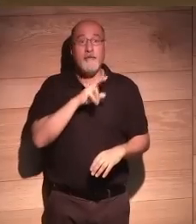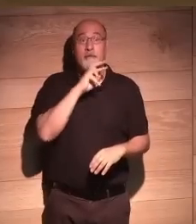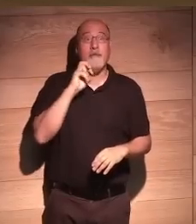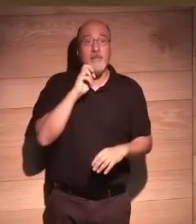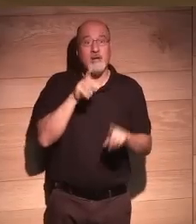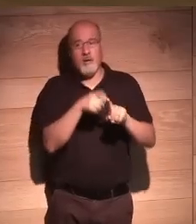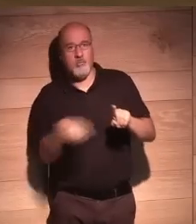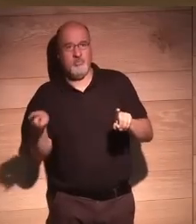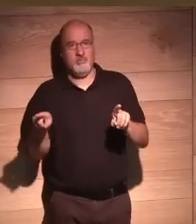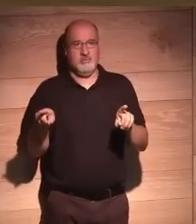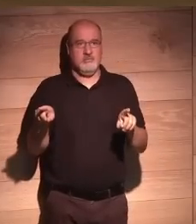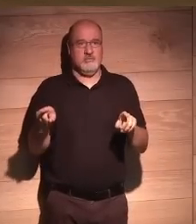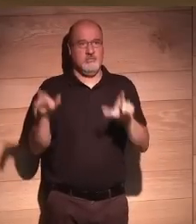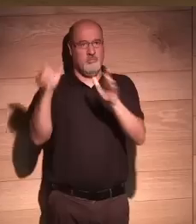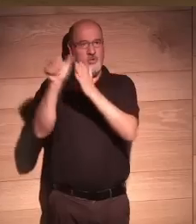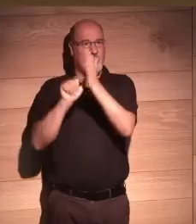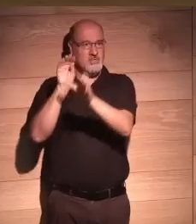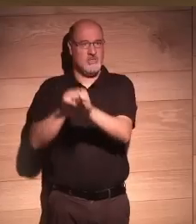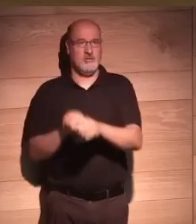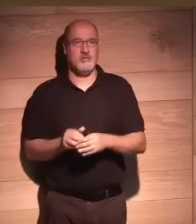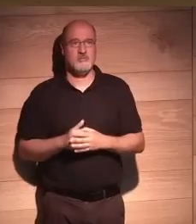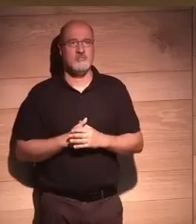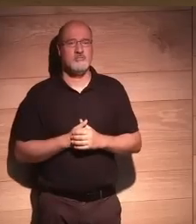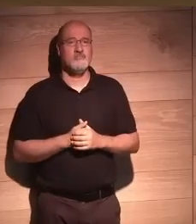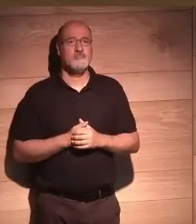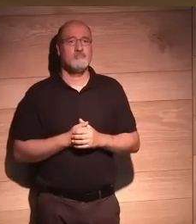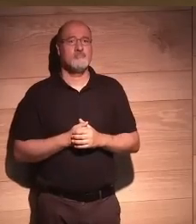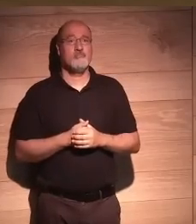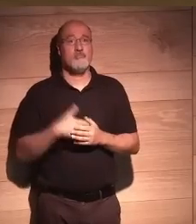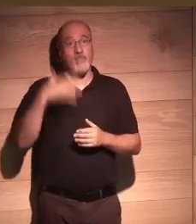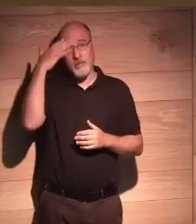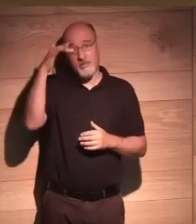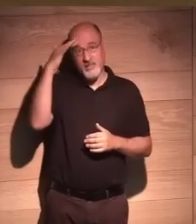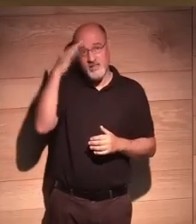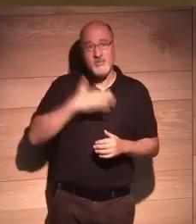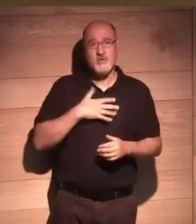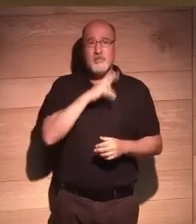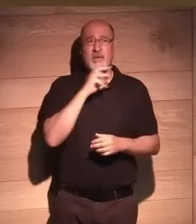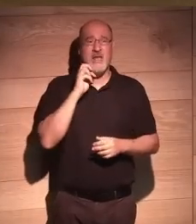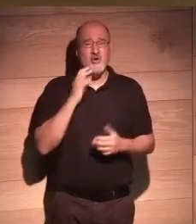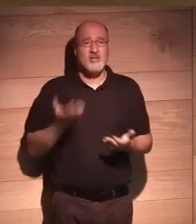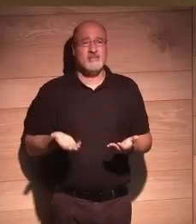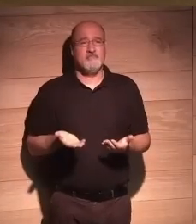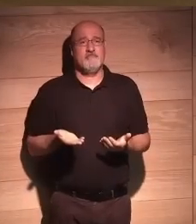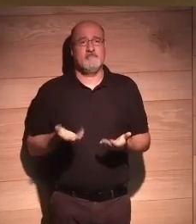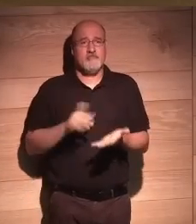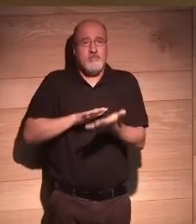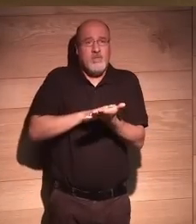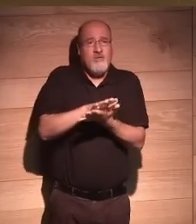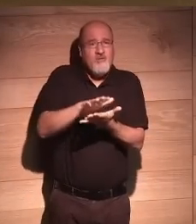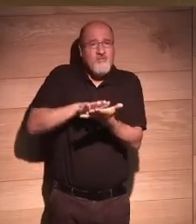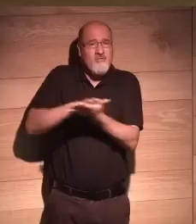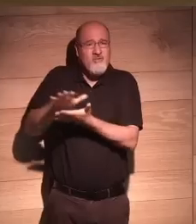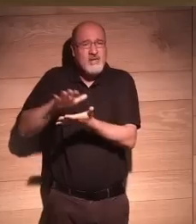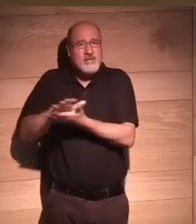se tergiversan en muchos programas. Entonces, principios, valores, el transmitir lo que es